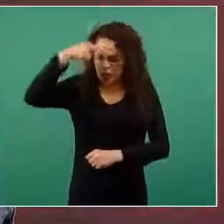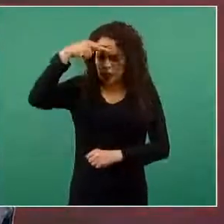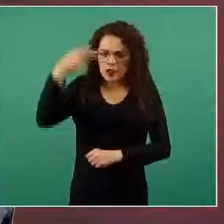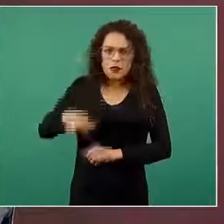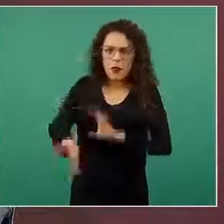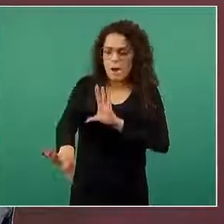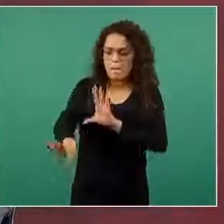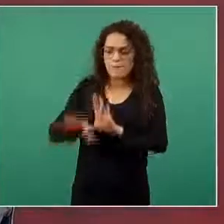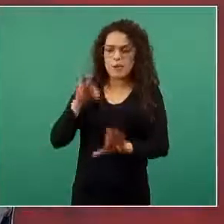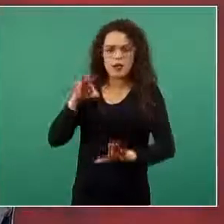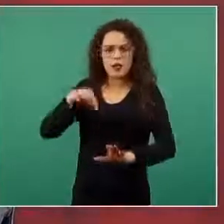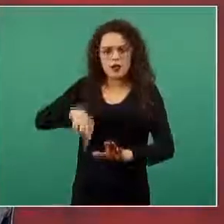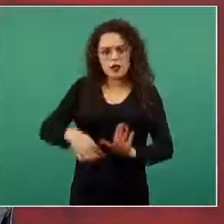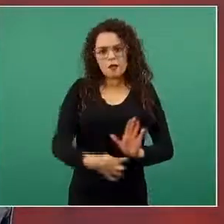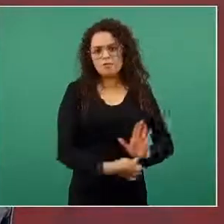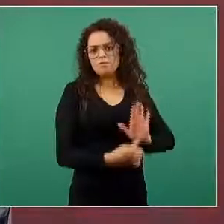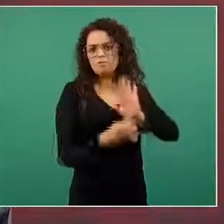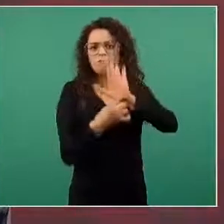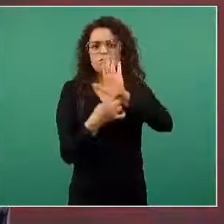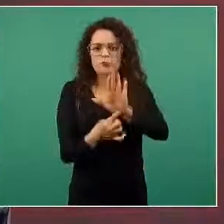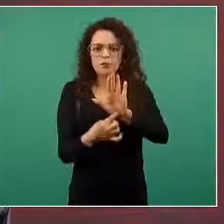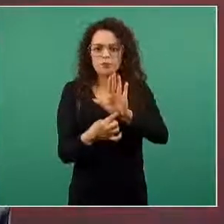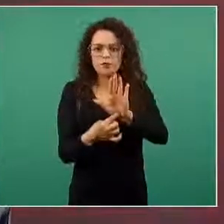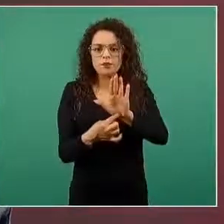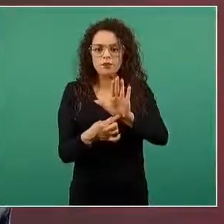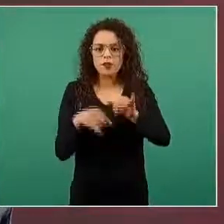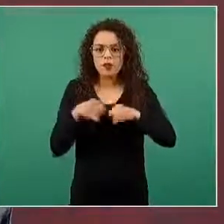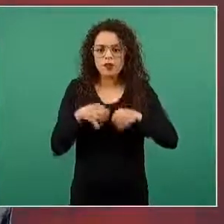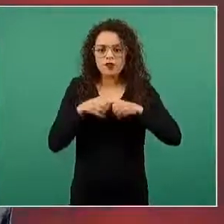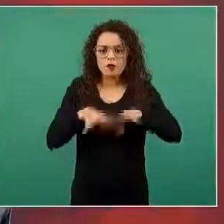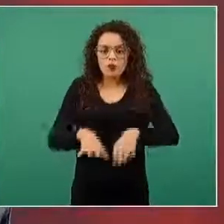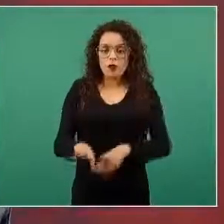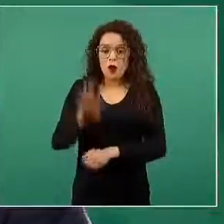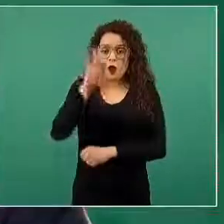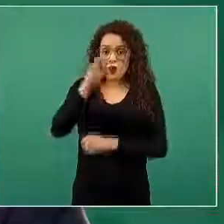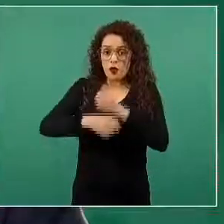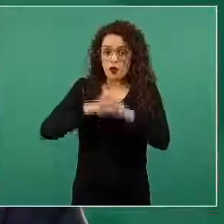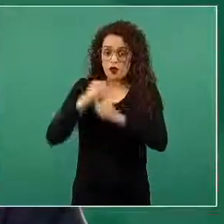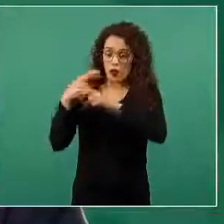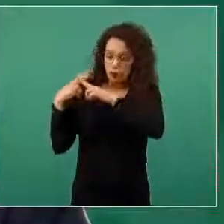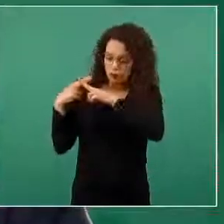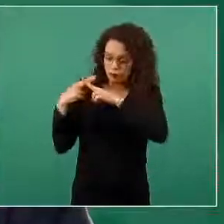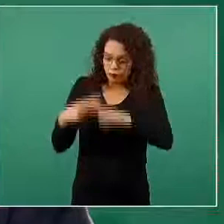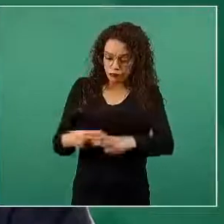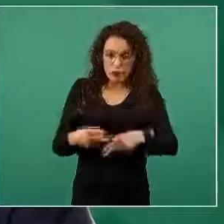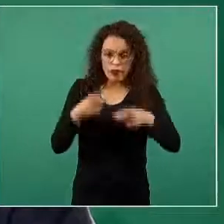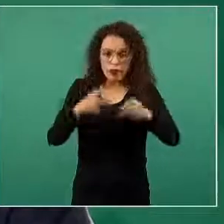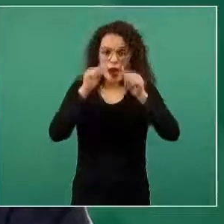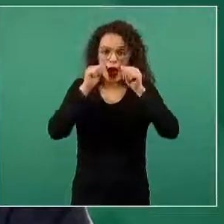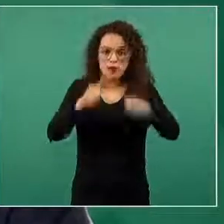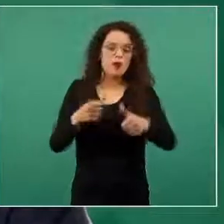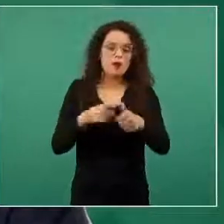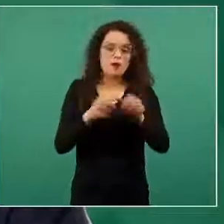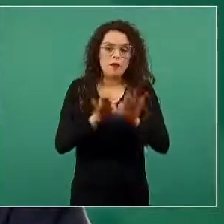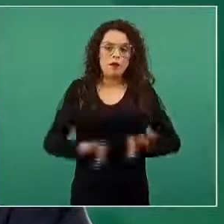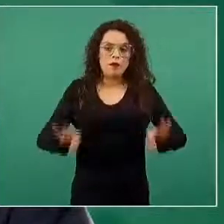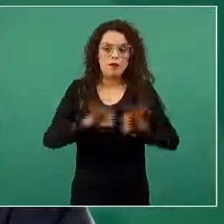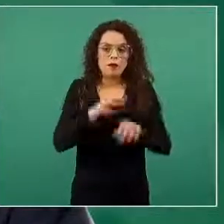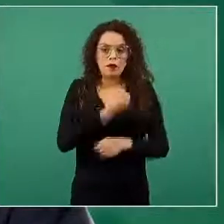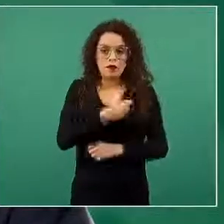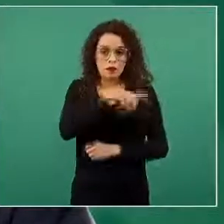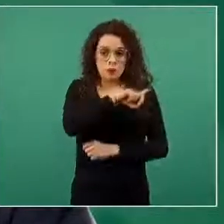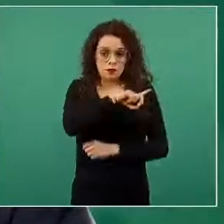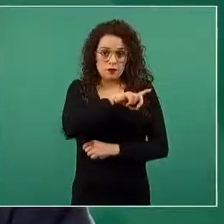fuera presentado el informe de 40 años de atención primaria de la salud, aquí en México. La Organización de Naciones